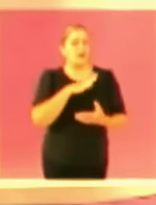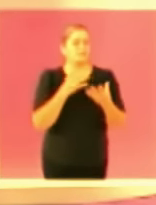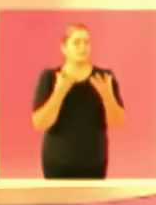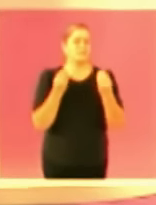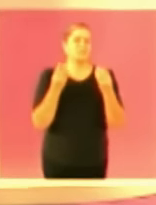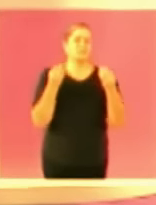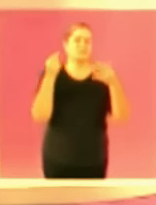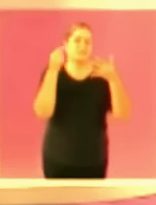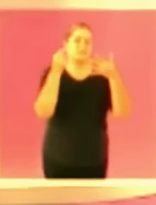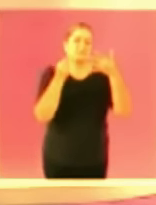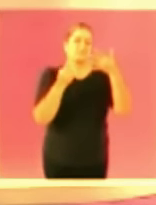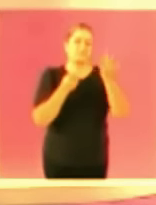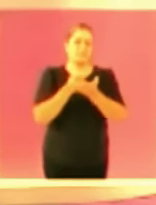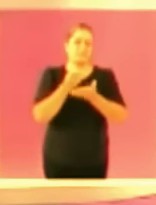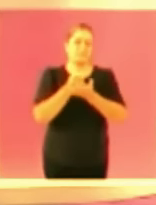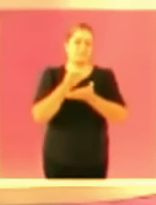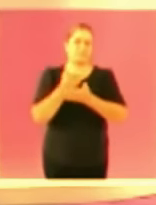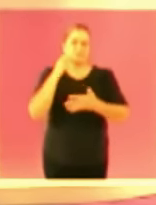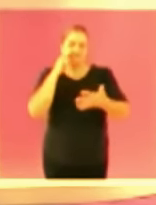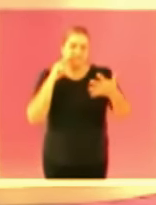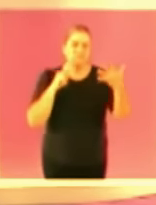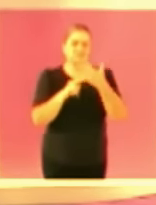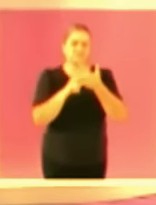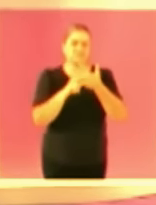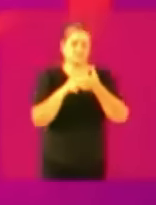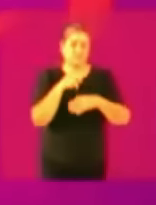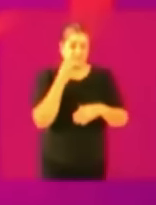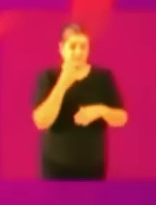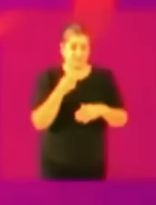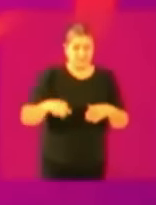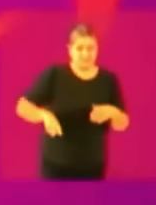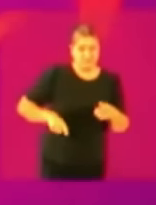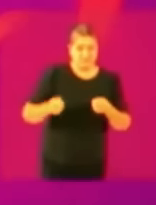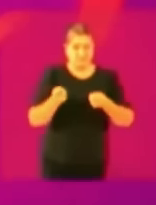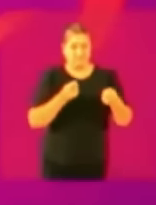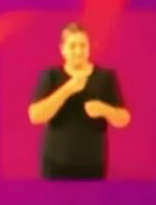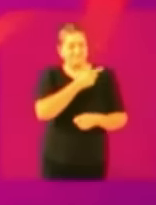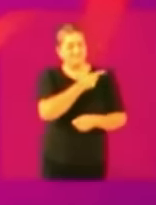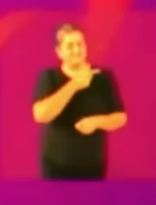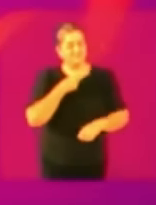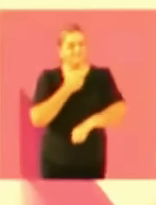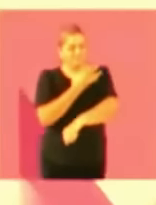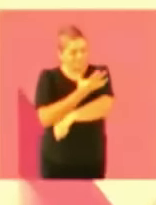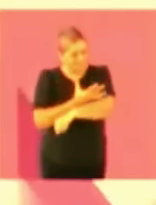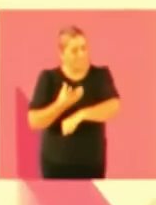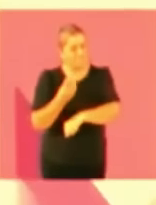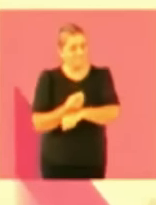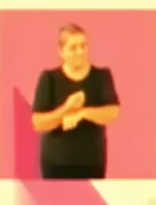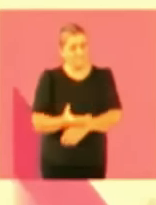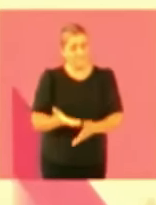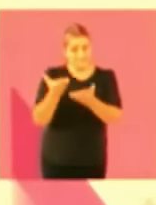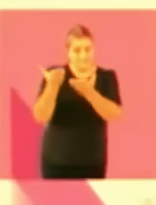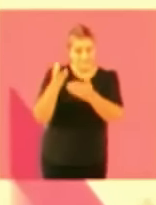creo que el rating o la visita o la vista que van a tener los dos que siguen, los mataron hoy. Mira, obviamente todos